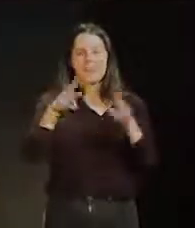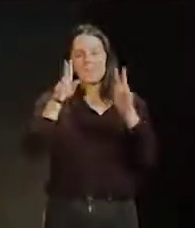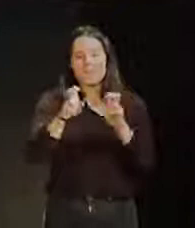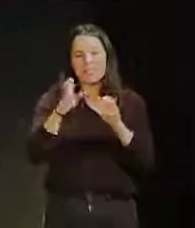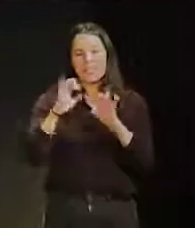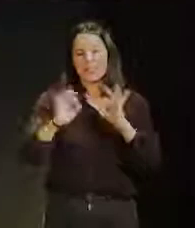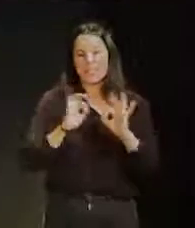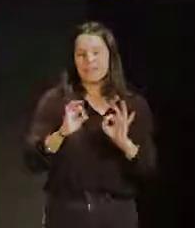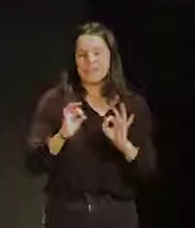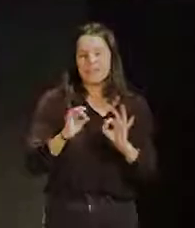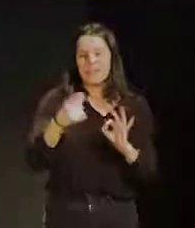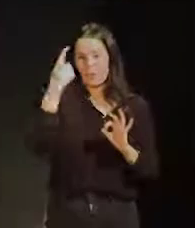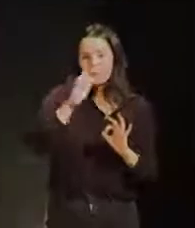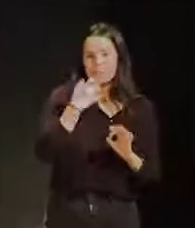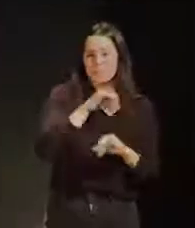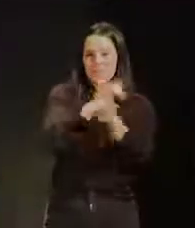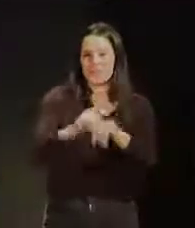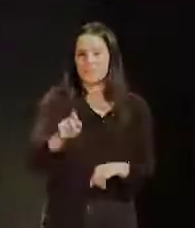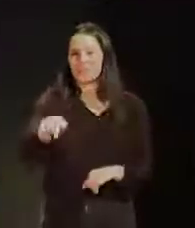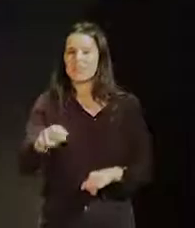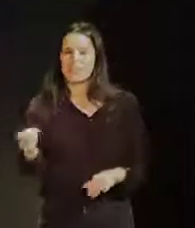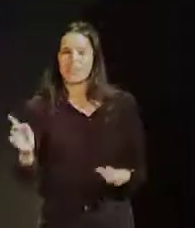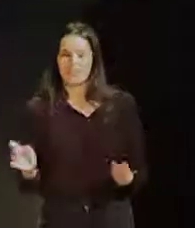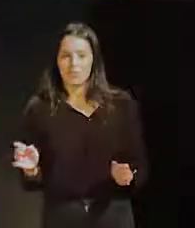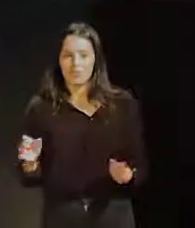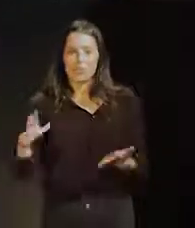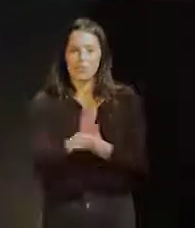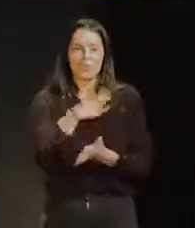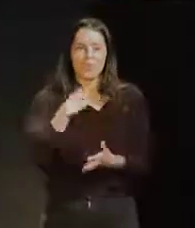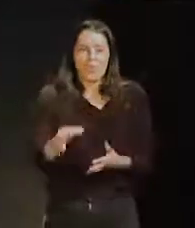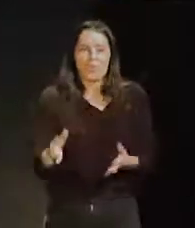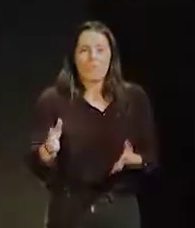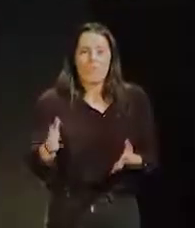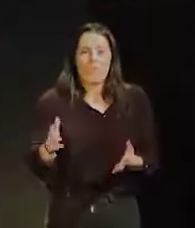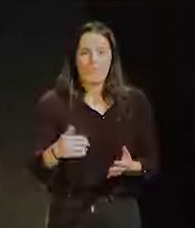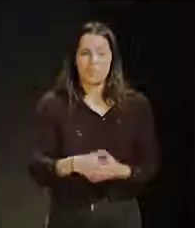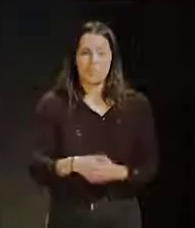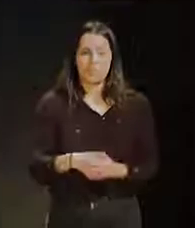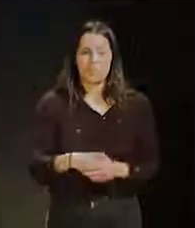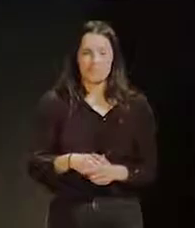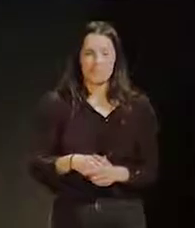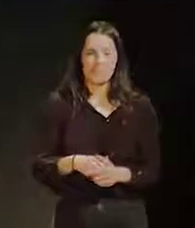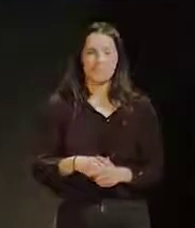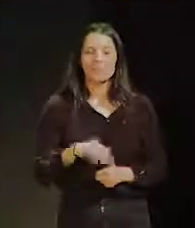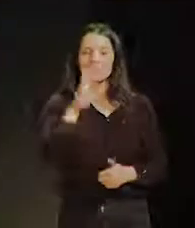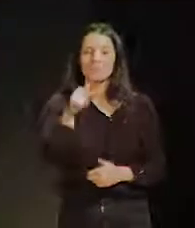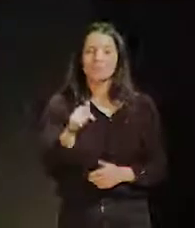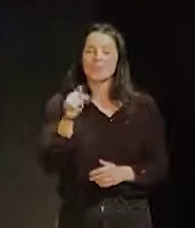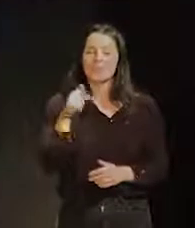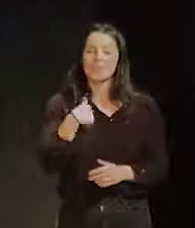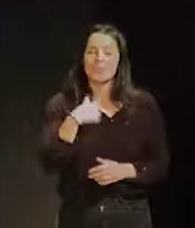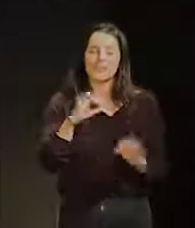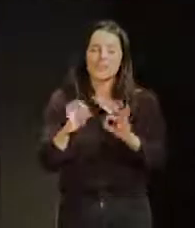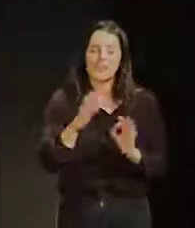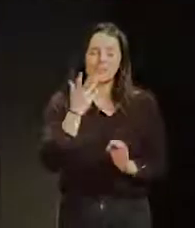que no va a terminar porque arriba un cataclisma, puede pasar todo. Y por eso la verdad es que